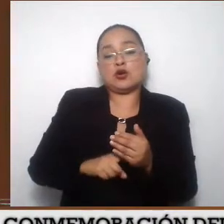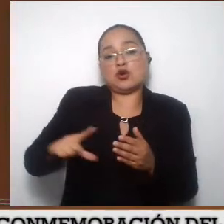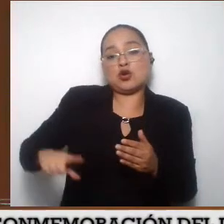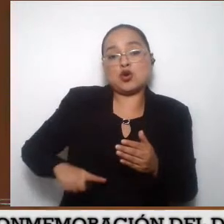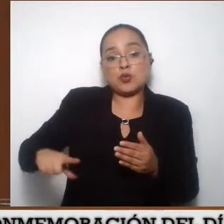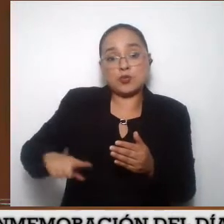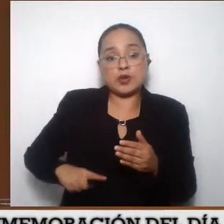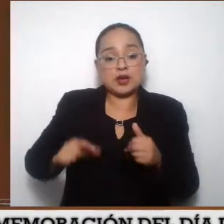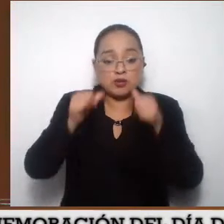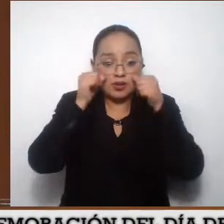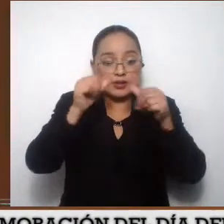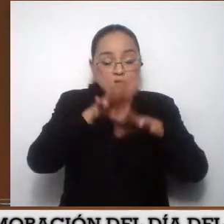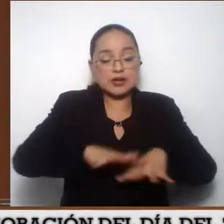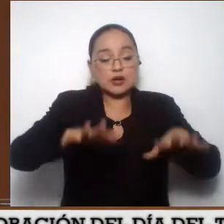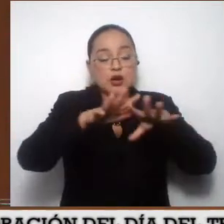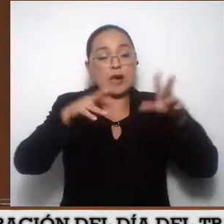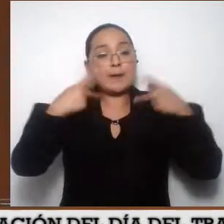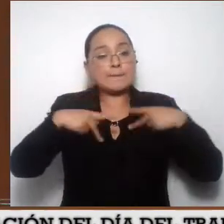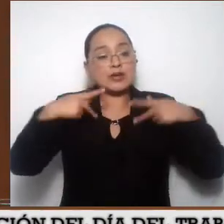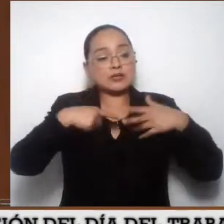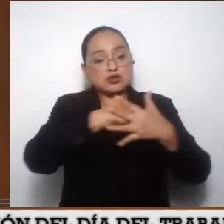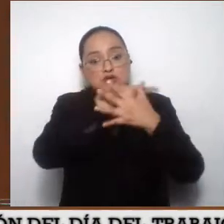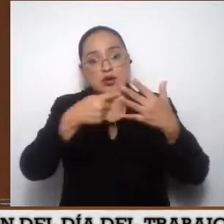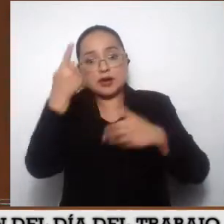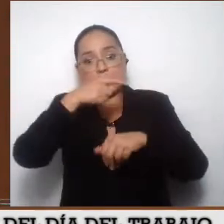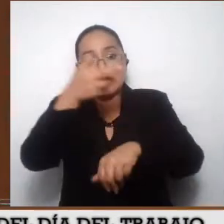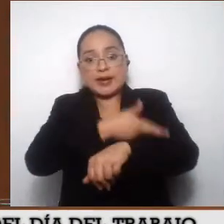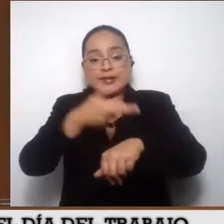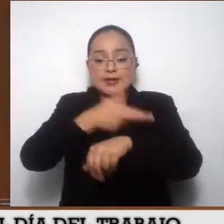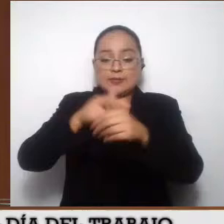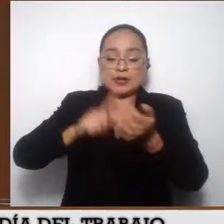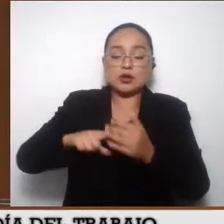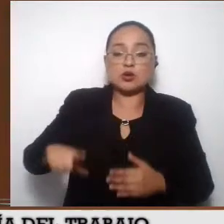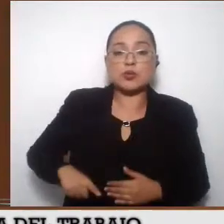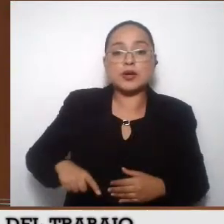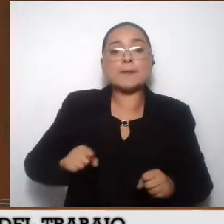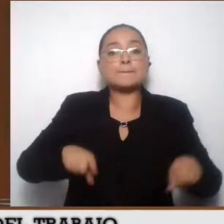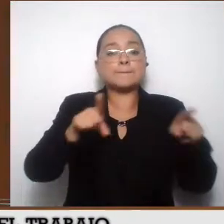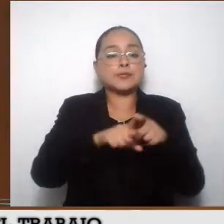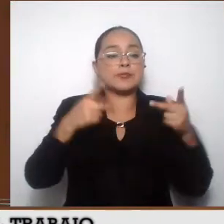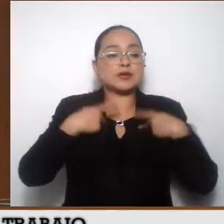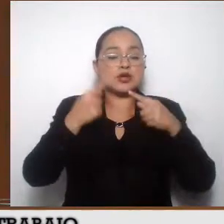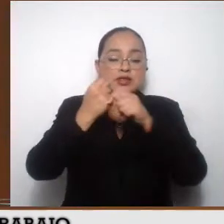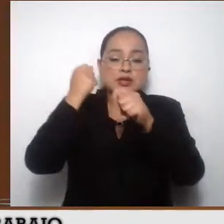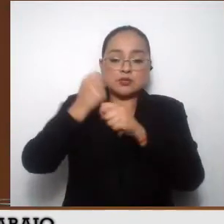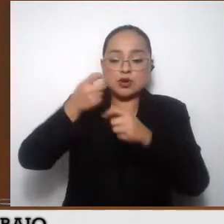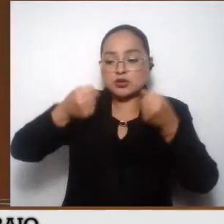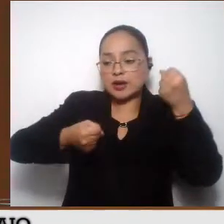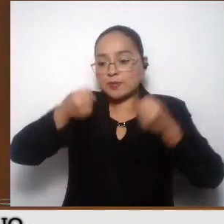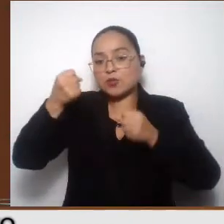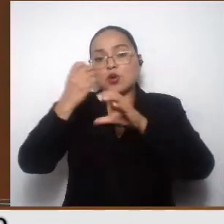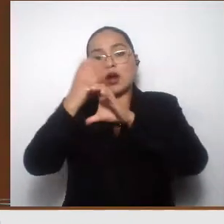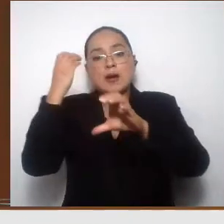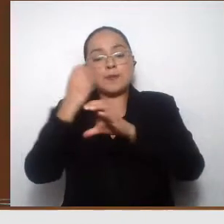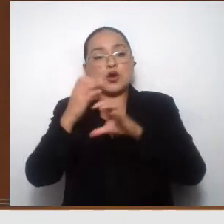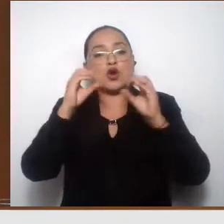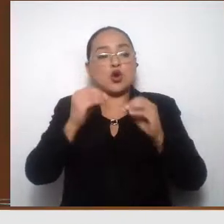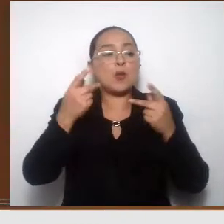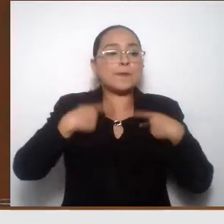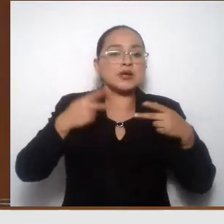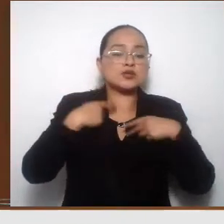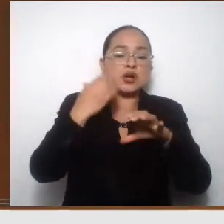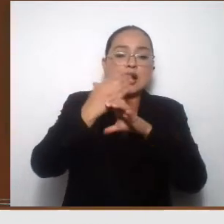a la ciudadanía en los diferentes trámites públicos, también a los transportistas que conducen los productos a buen puerto.